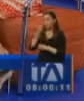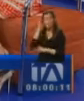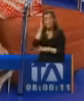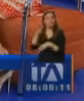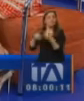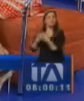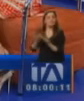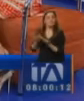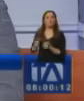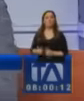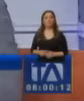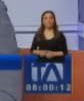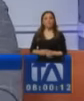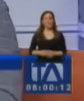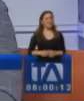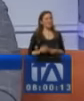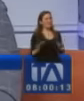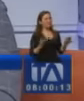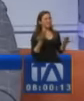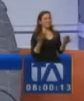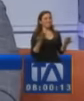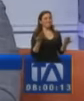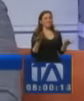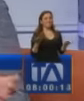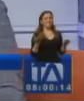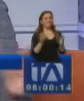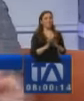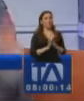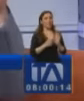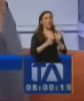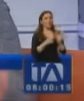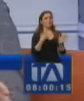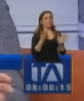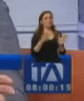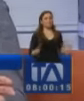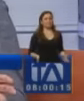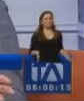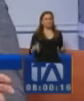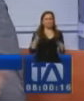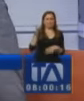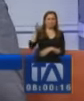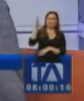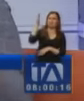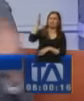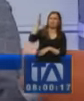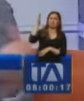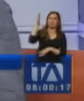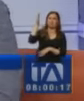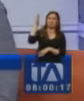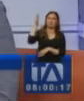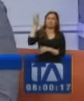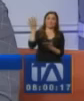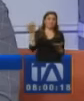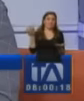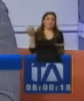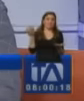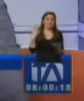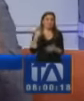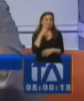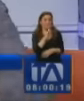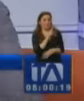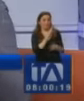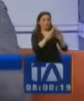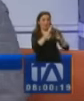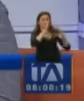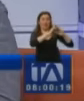todos. Pero que es un poco contraproducente, uh-huh. ¿Sí? Porque lo único que logro yo con un muro altísimo es que nadie sepa que se están robando mi casa, porque no